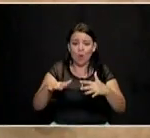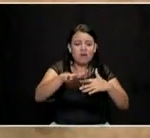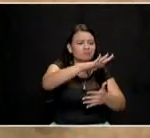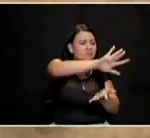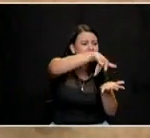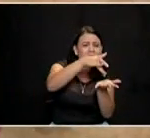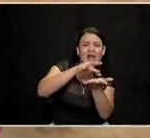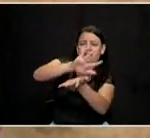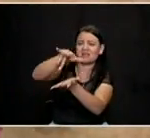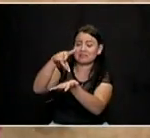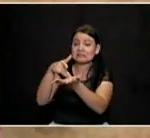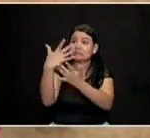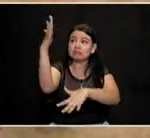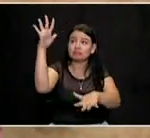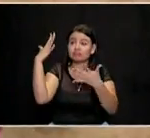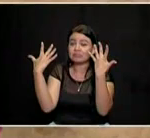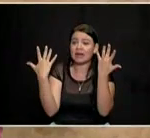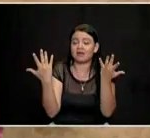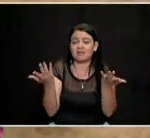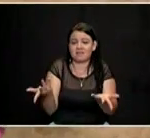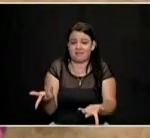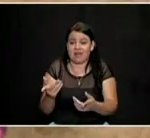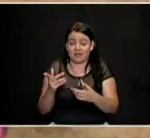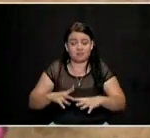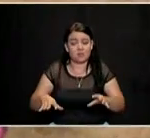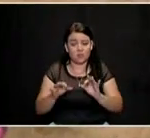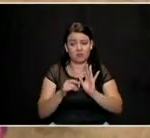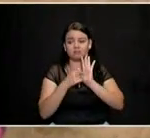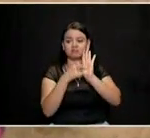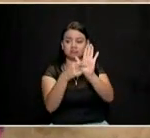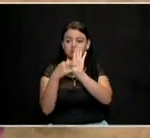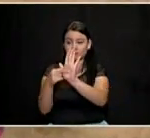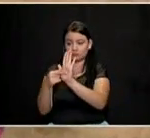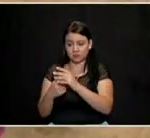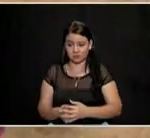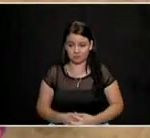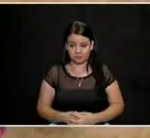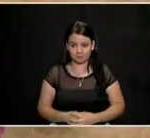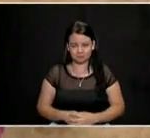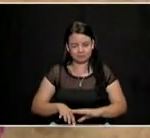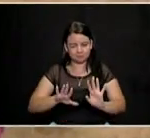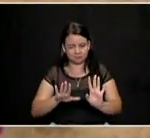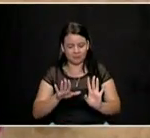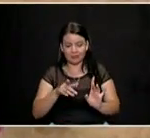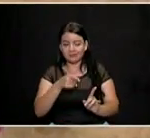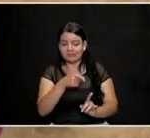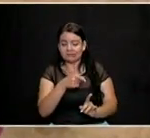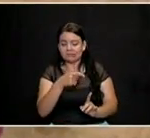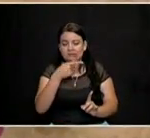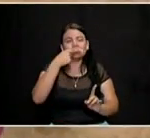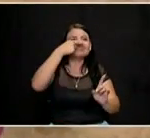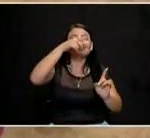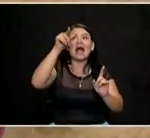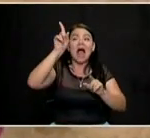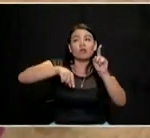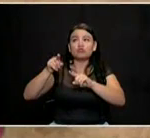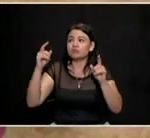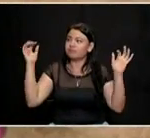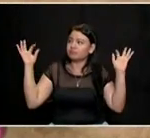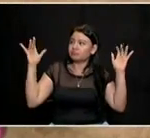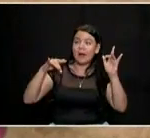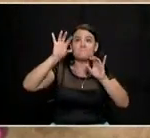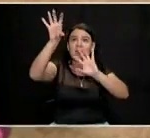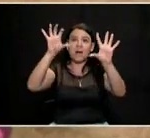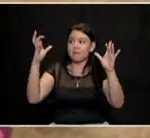ecología los ecoparques que tenemos nosotros en nuestra país y en nuestra región por el lado del turismo sexual es un problema bastante complejo primero